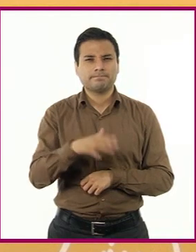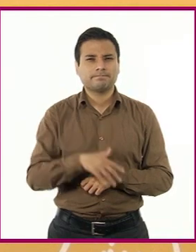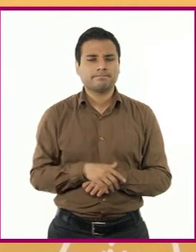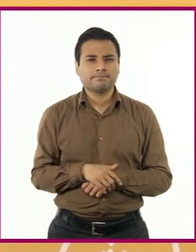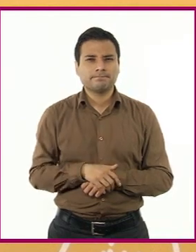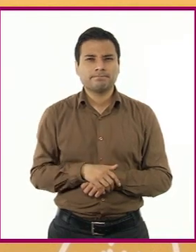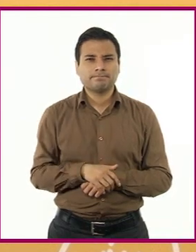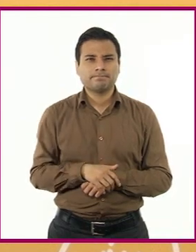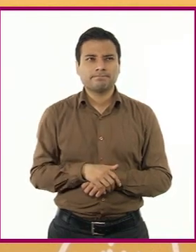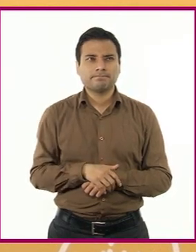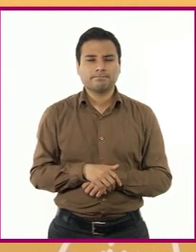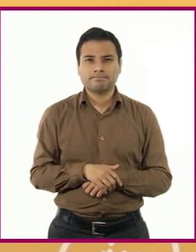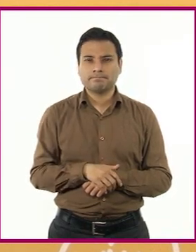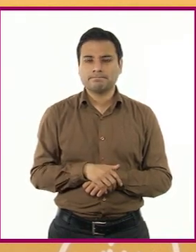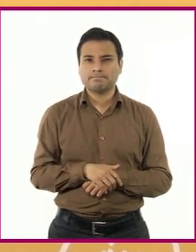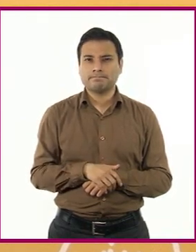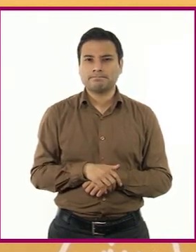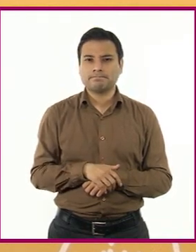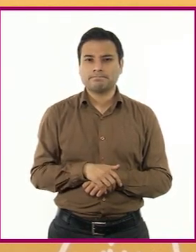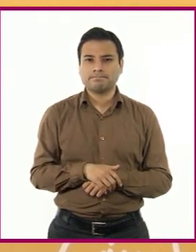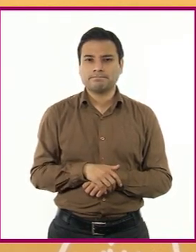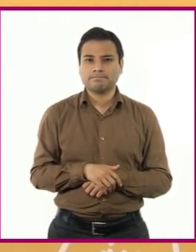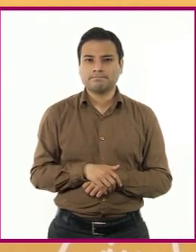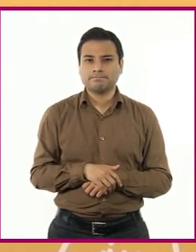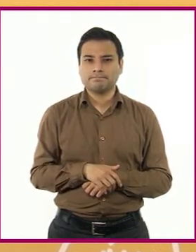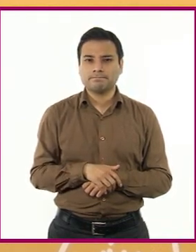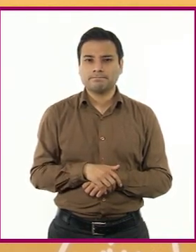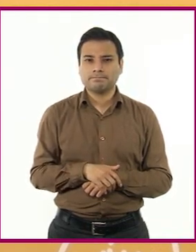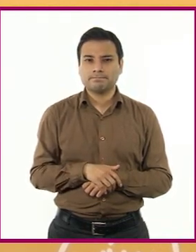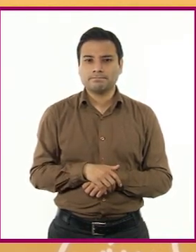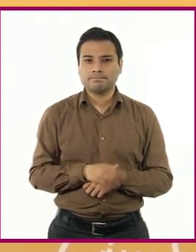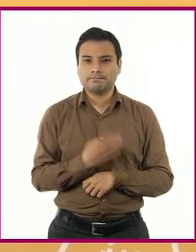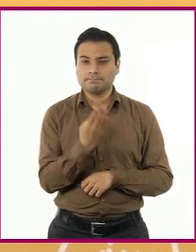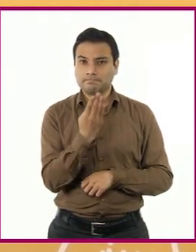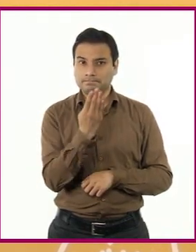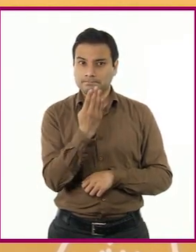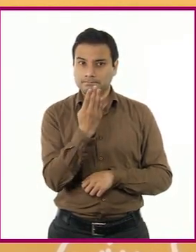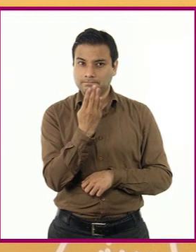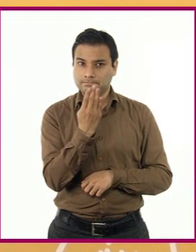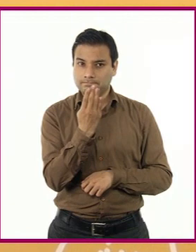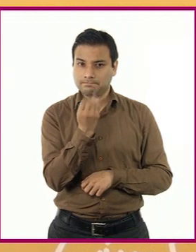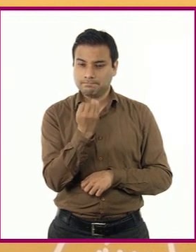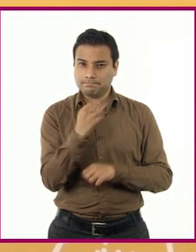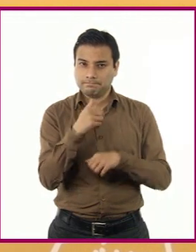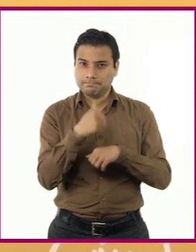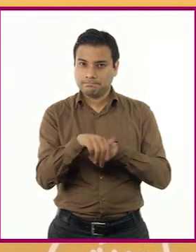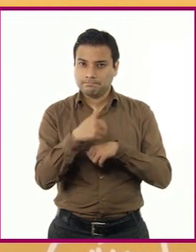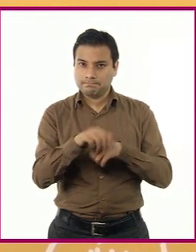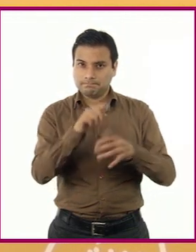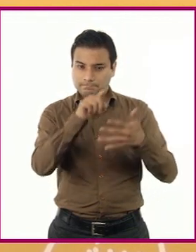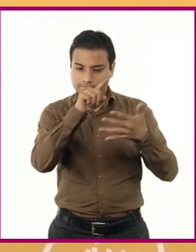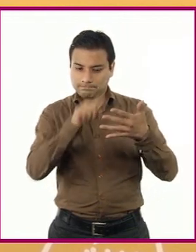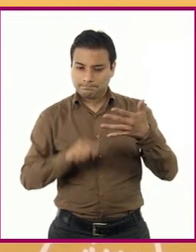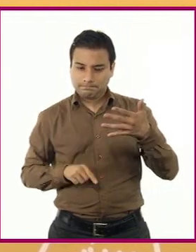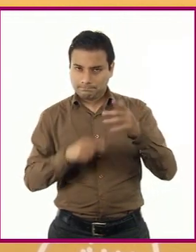menos 4 de los 9 datos están entre 2.94